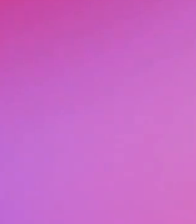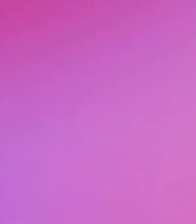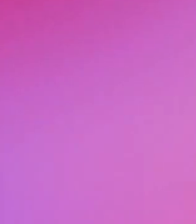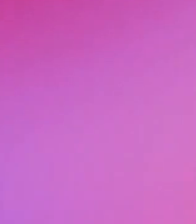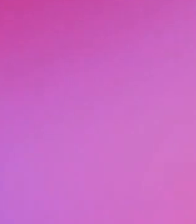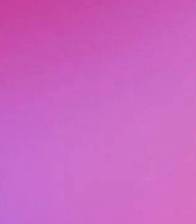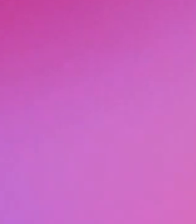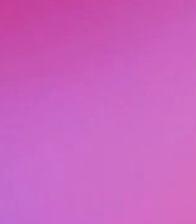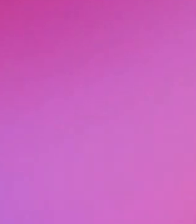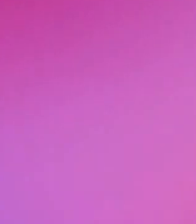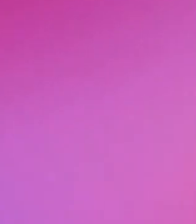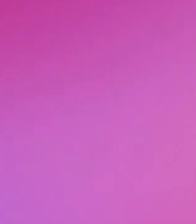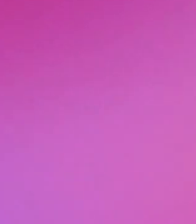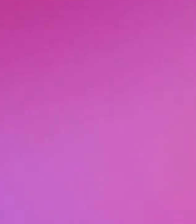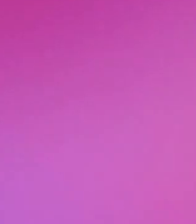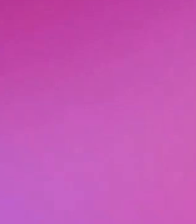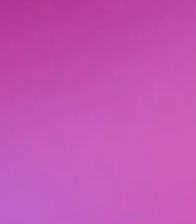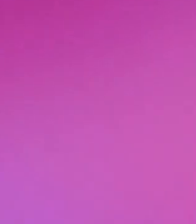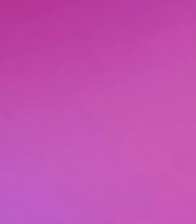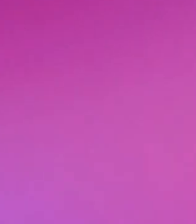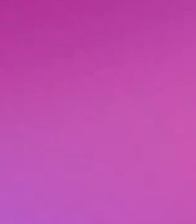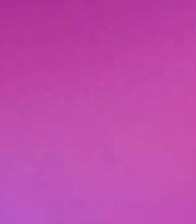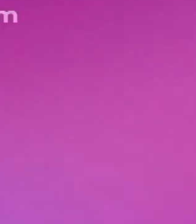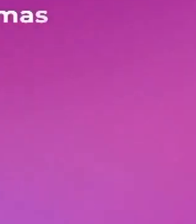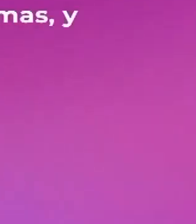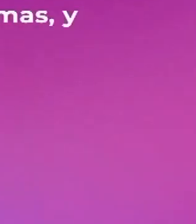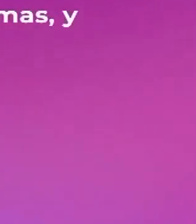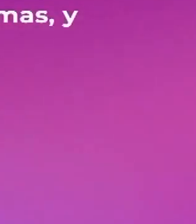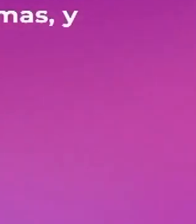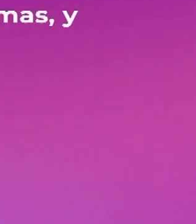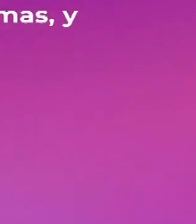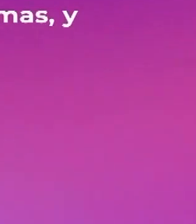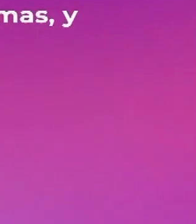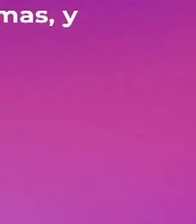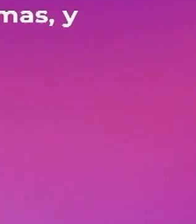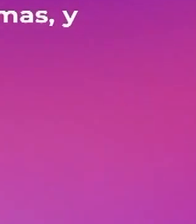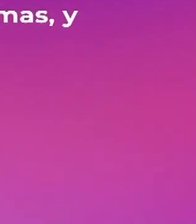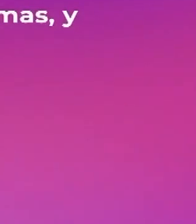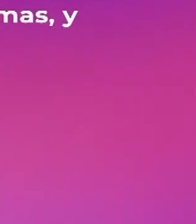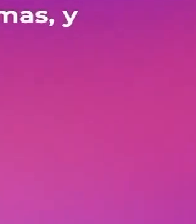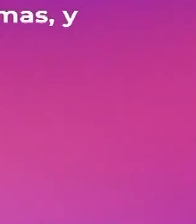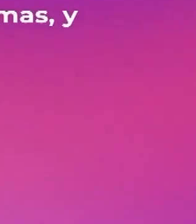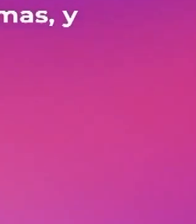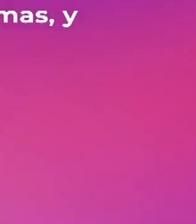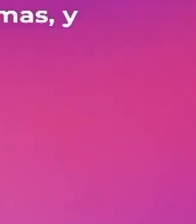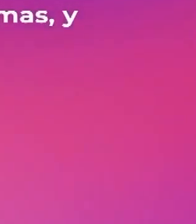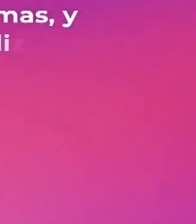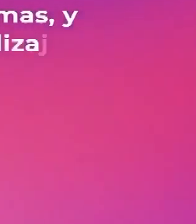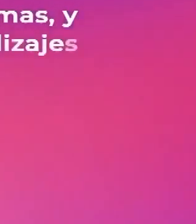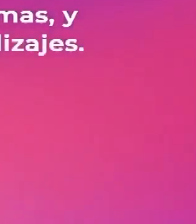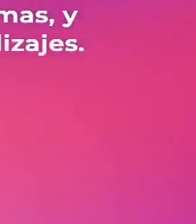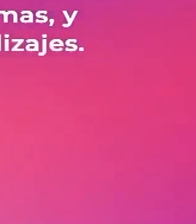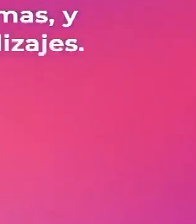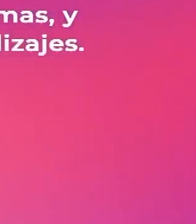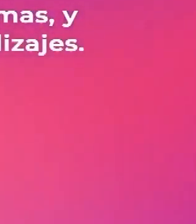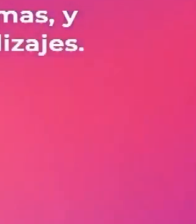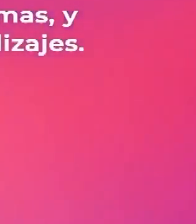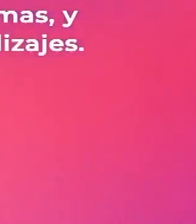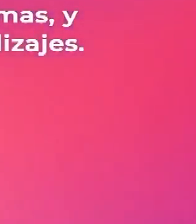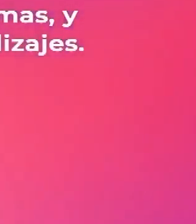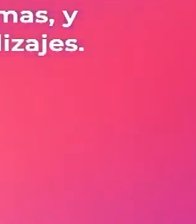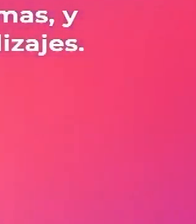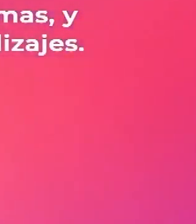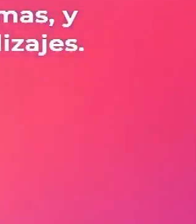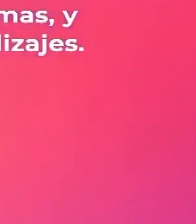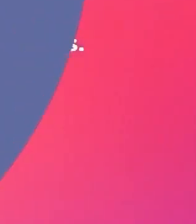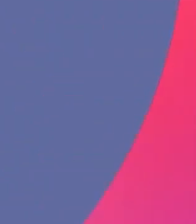aprendeencasa.cep.gov.mx, en donde podrás ver nuevamente los videos de los programas y además encontrarás actividades para fortalecer tus aprendizajes.